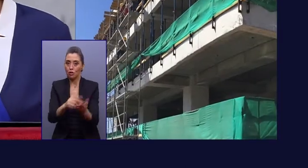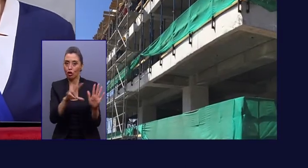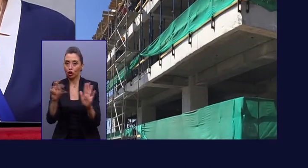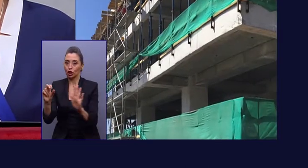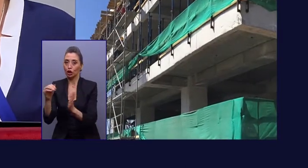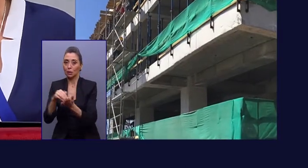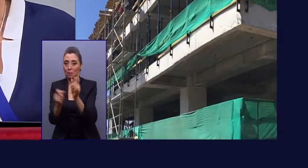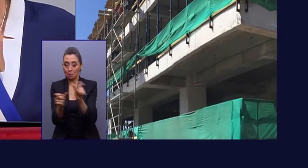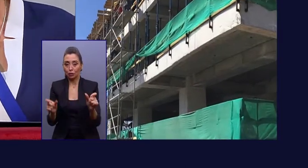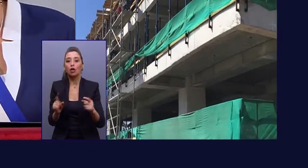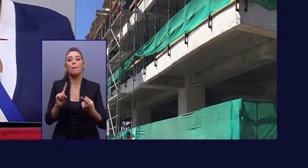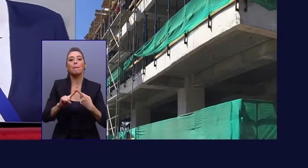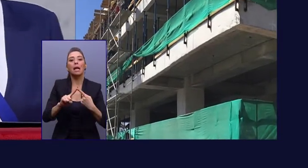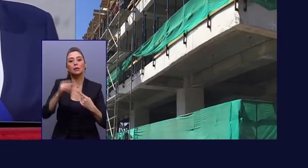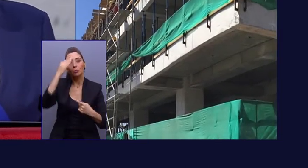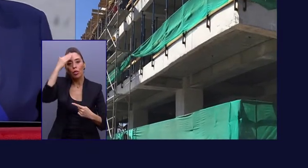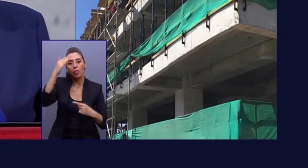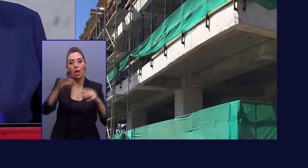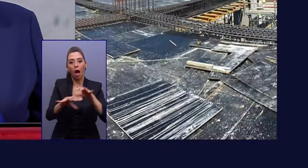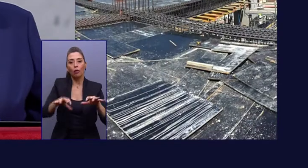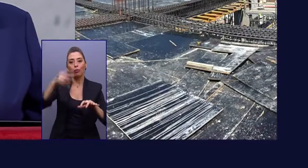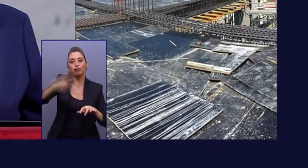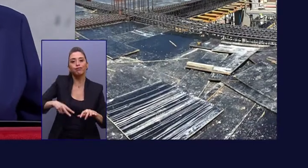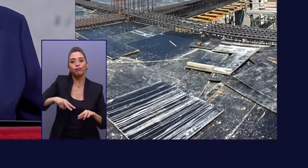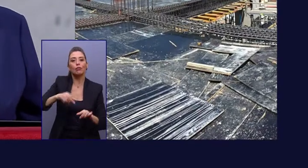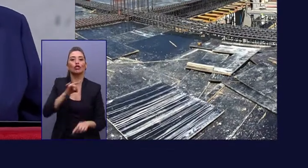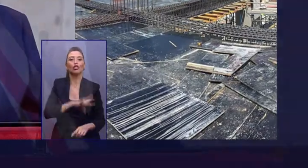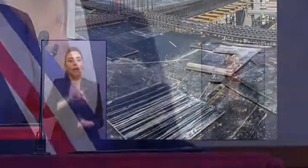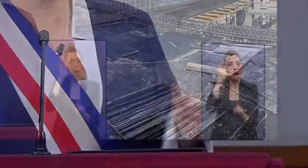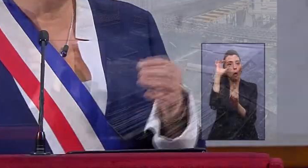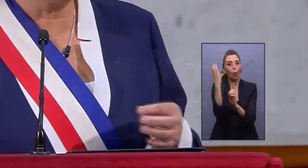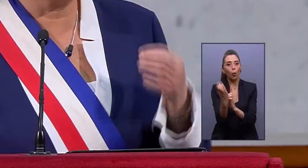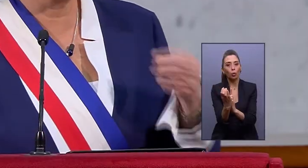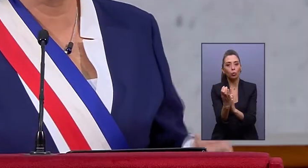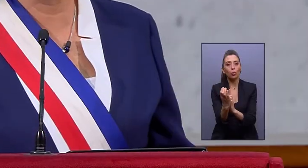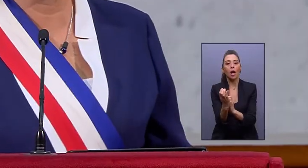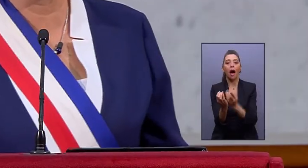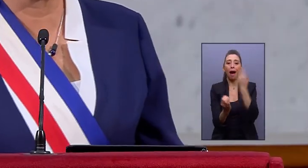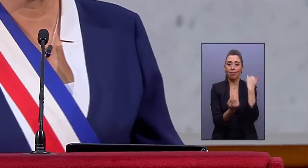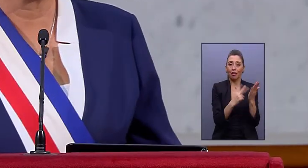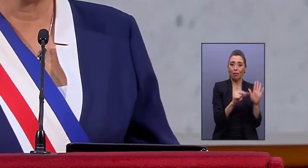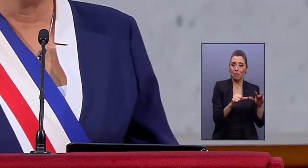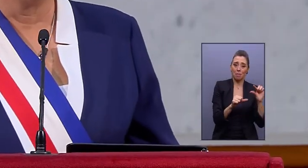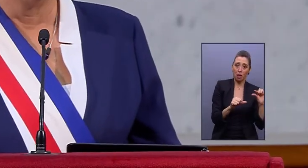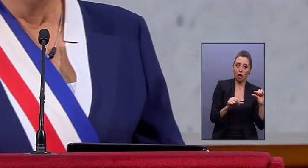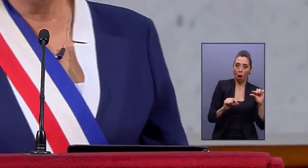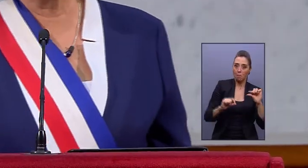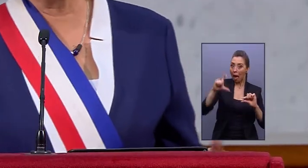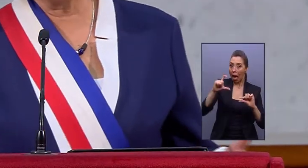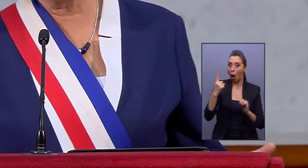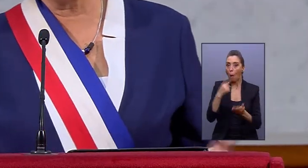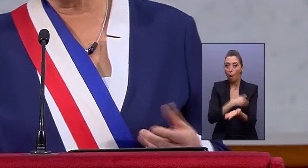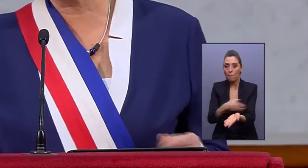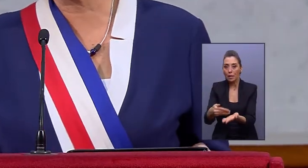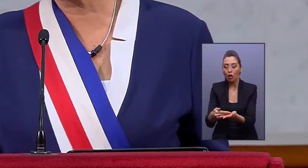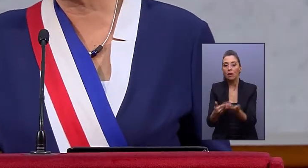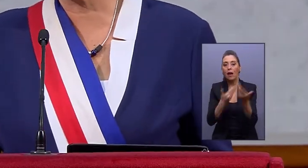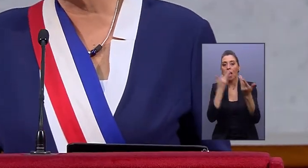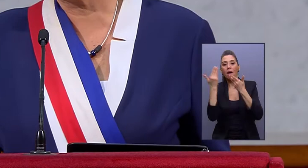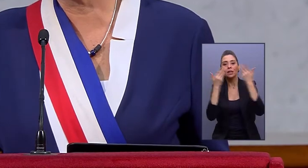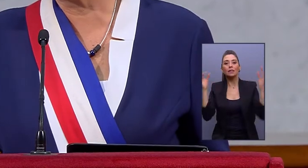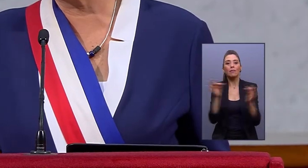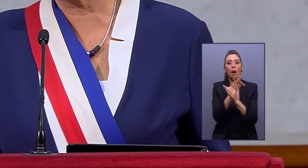1.800.000 personas fueron parte del Día del Patrimonio Cultural, casi un millón más que el año 2016. Los festivales de arte y